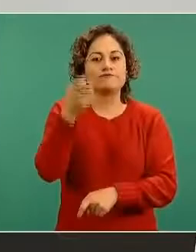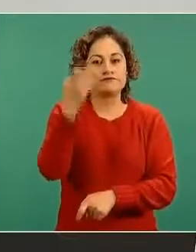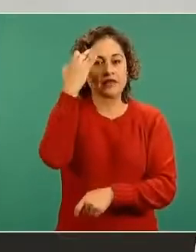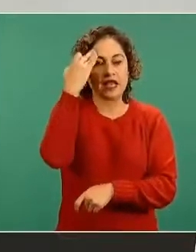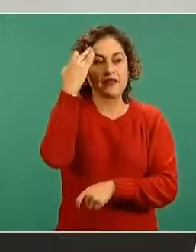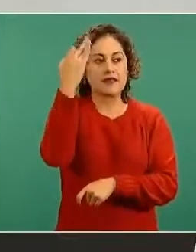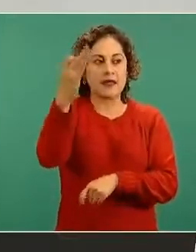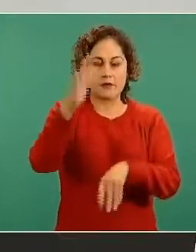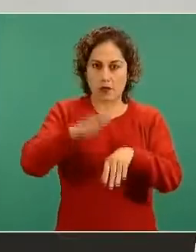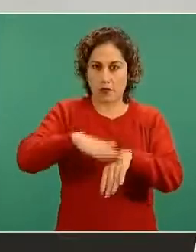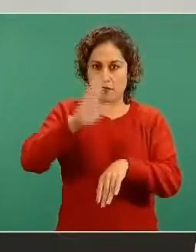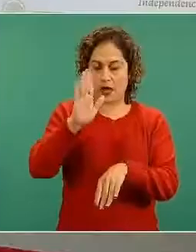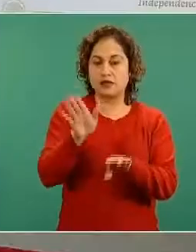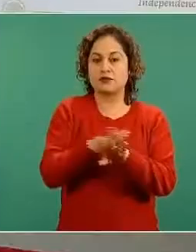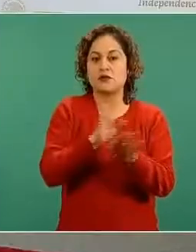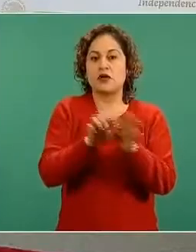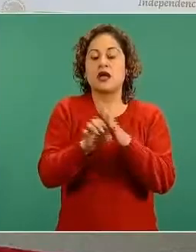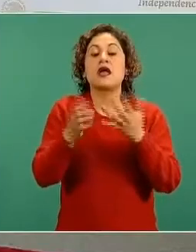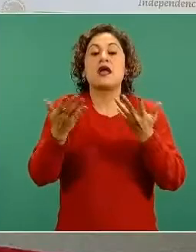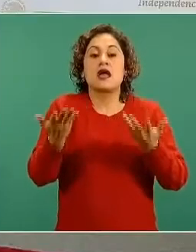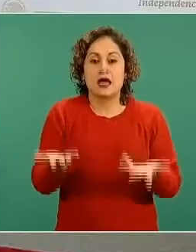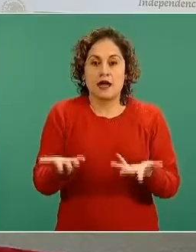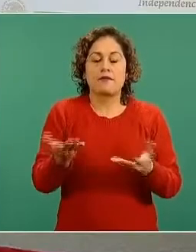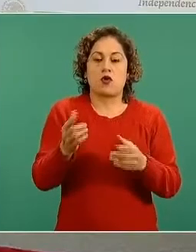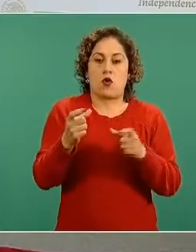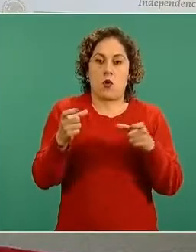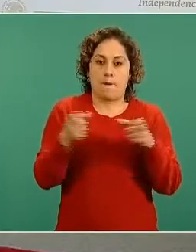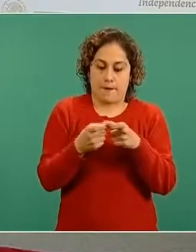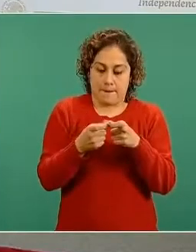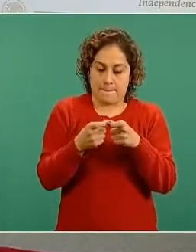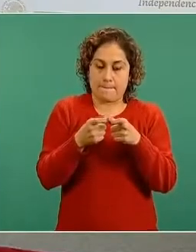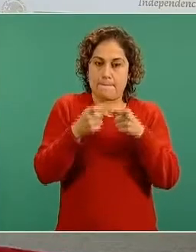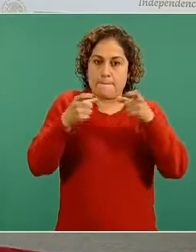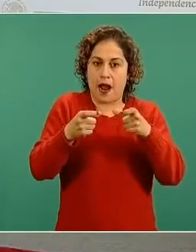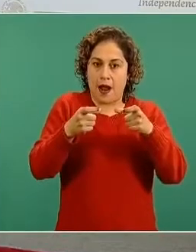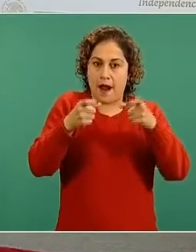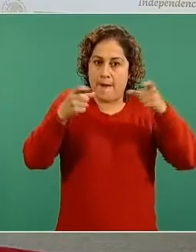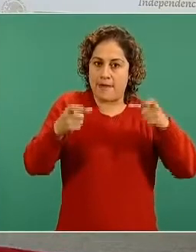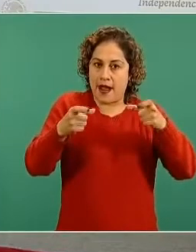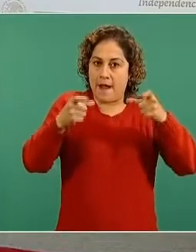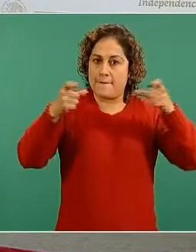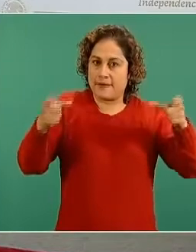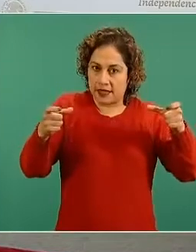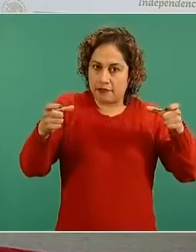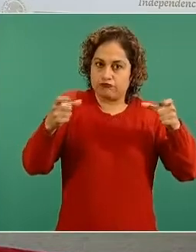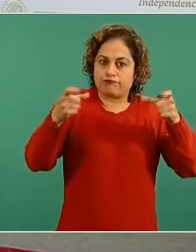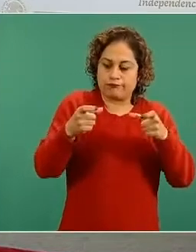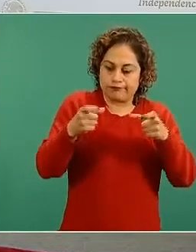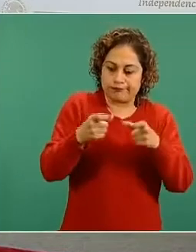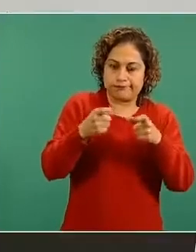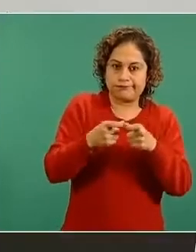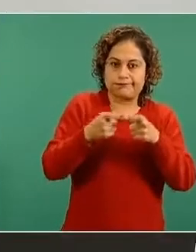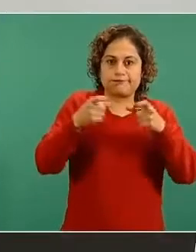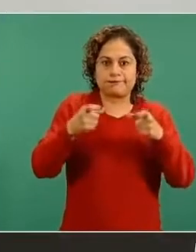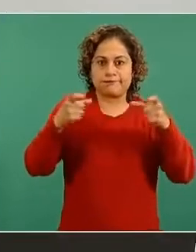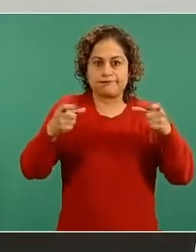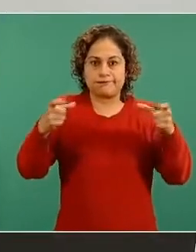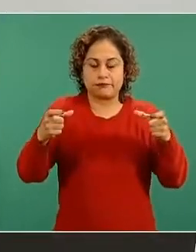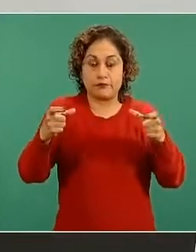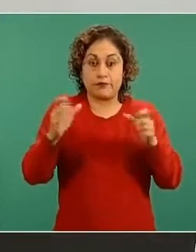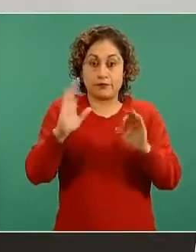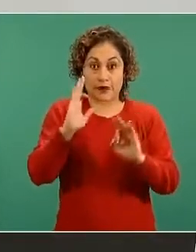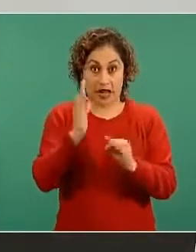oscilaciones hasta que llegue el momento en que tengamos una población inmunizada, como ya lo